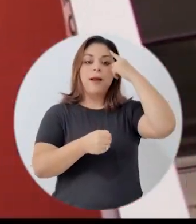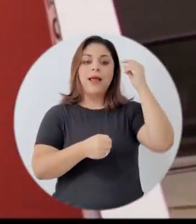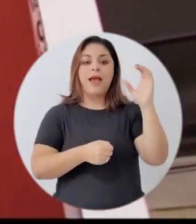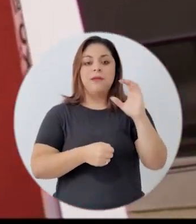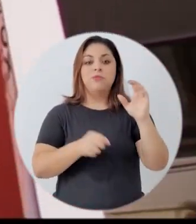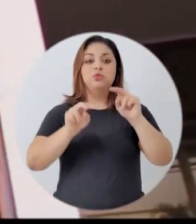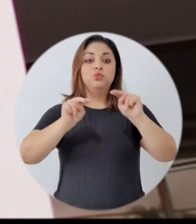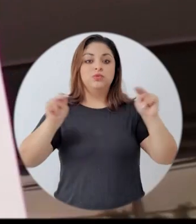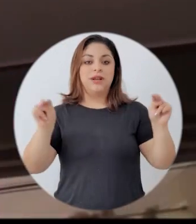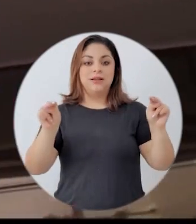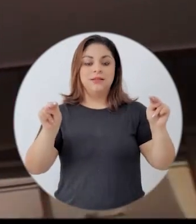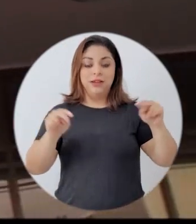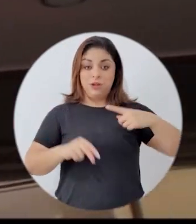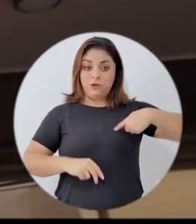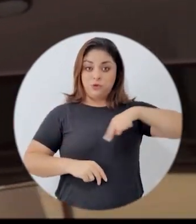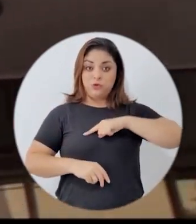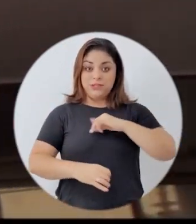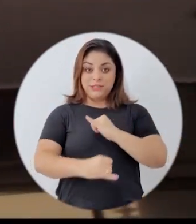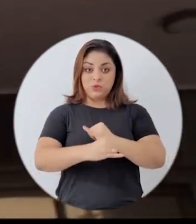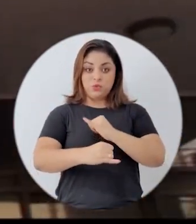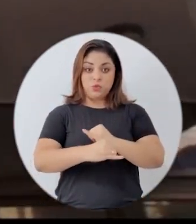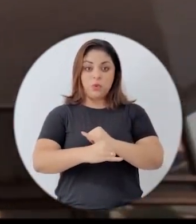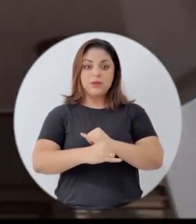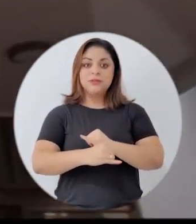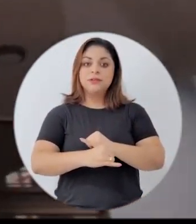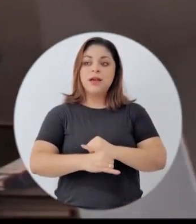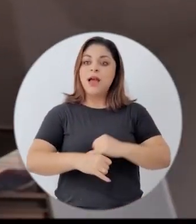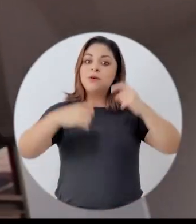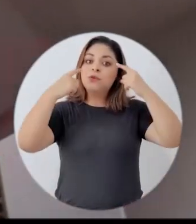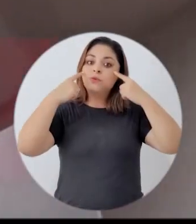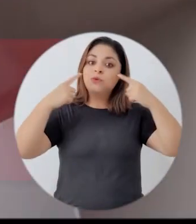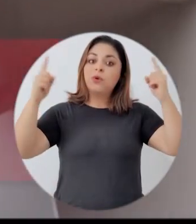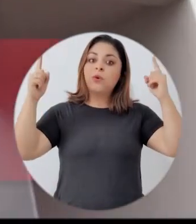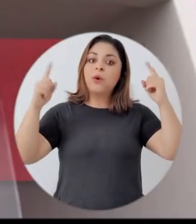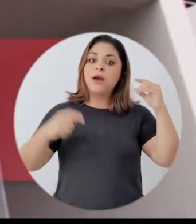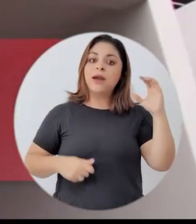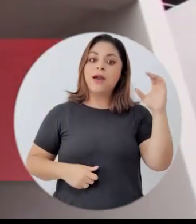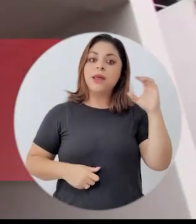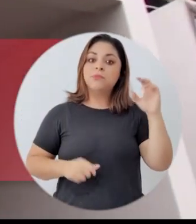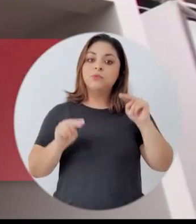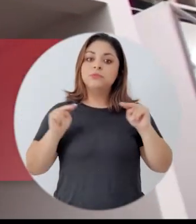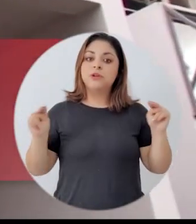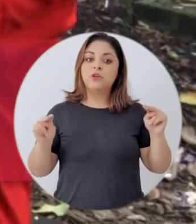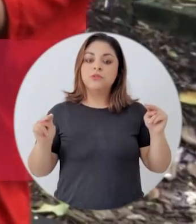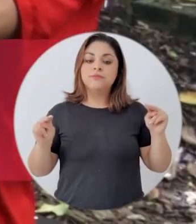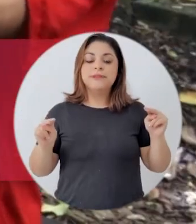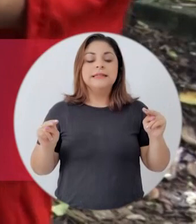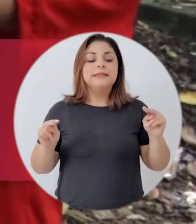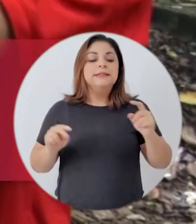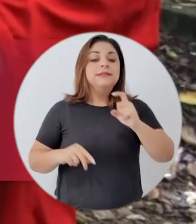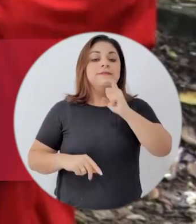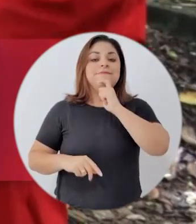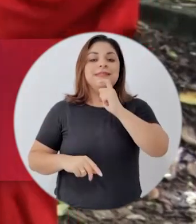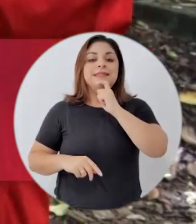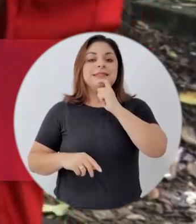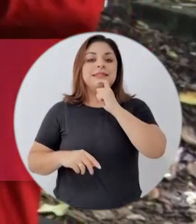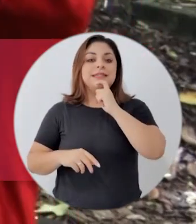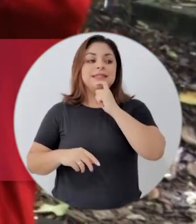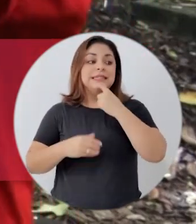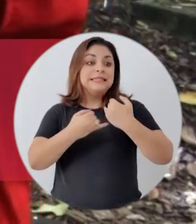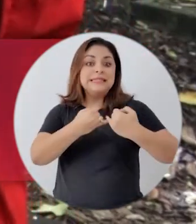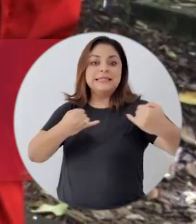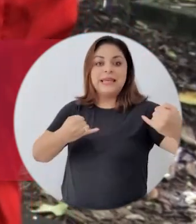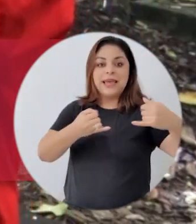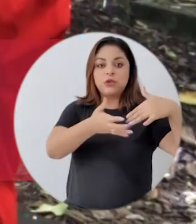carbono neutralidad. Para nosotros como institución, ser carbono neutro no hubiese sido posible sin la participación de los